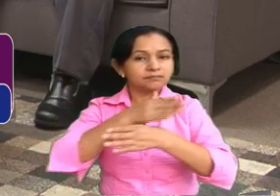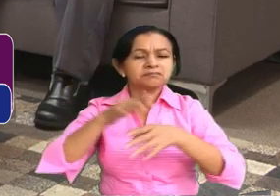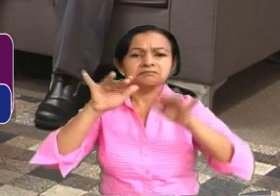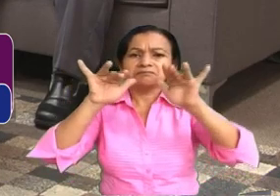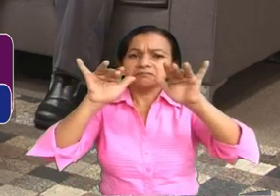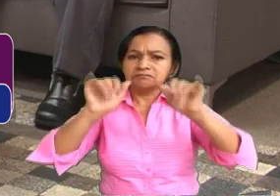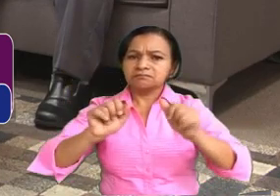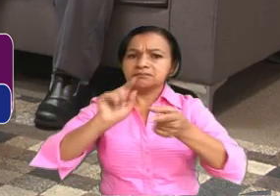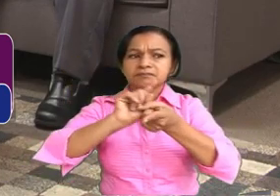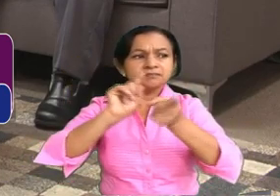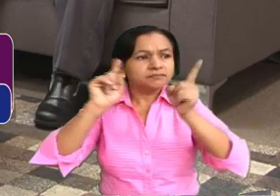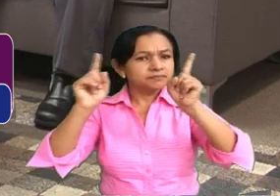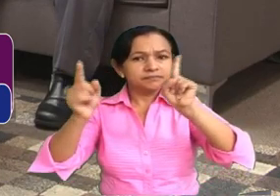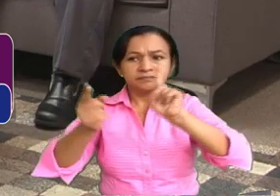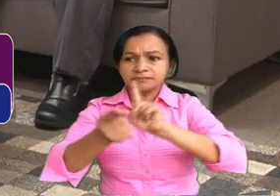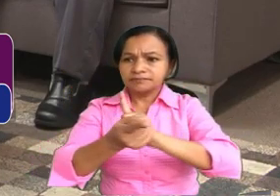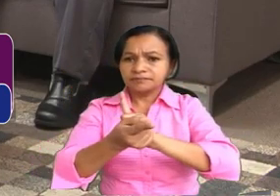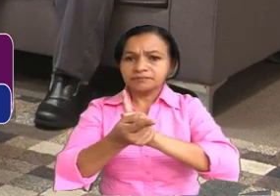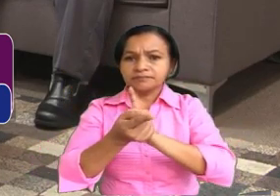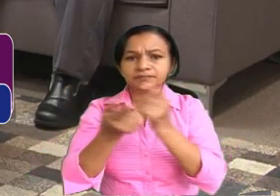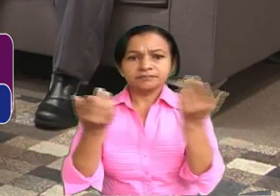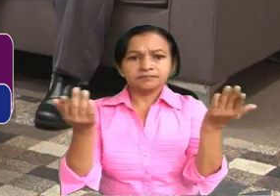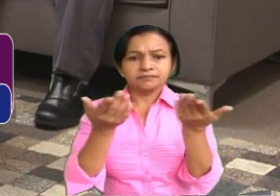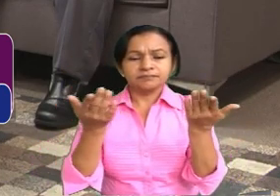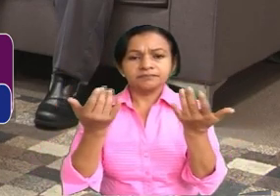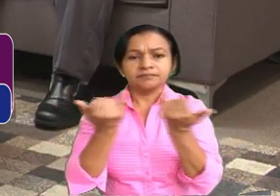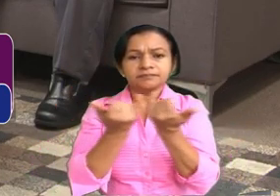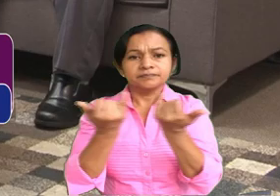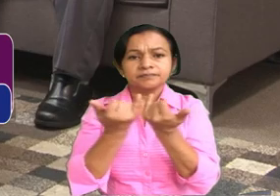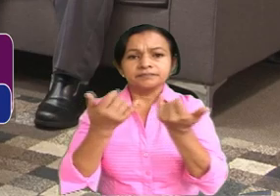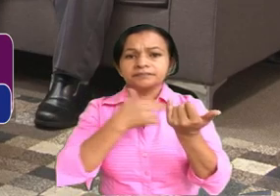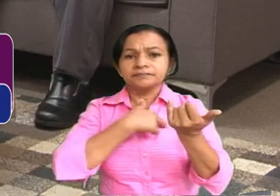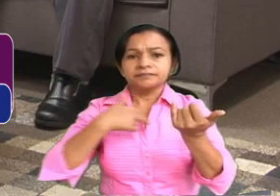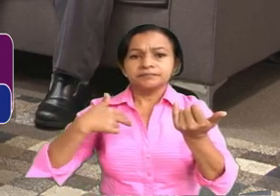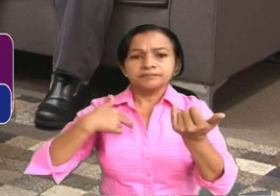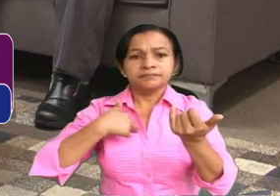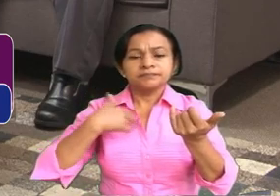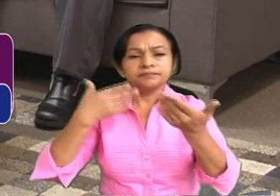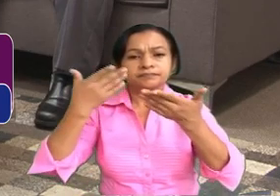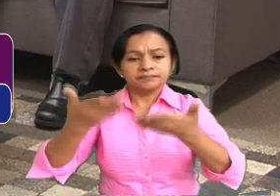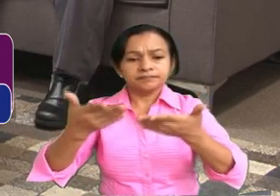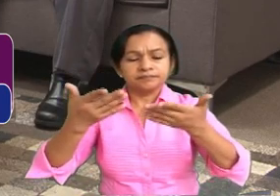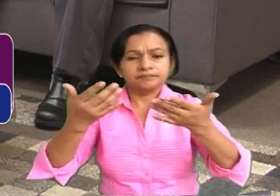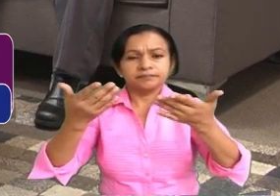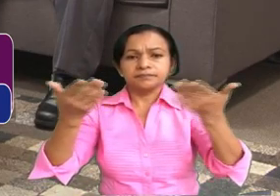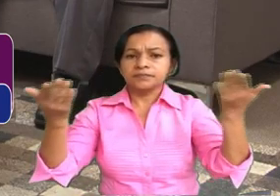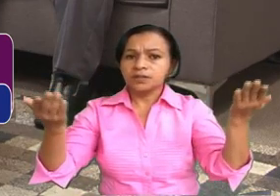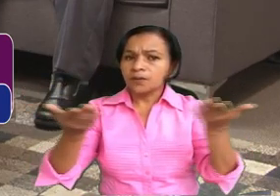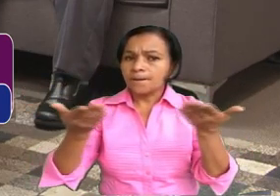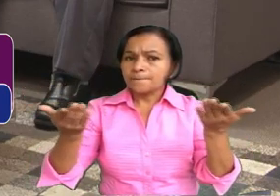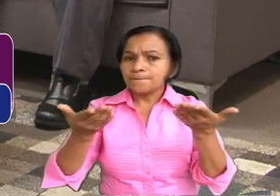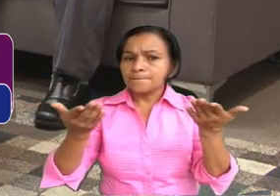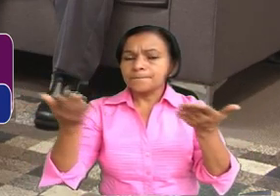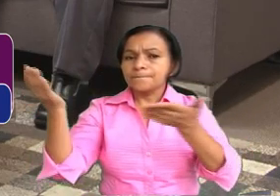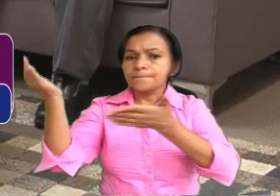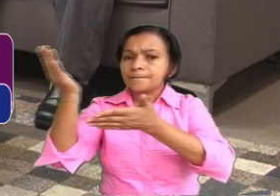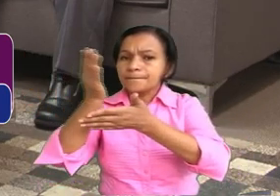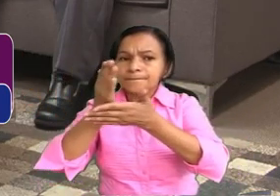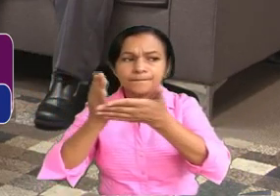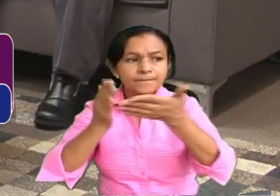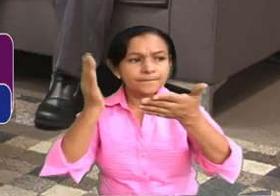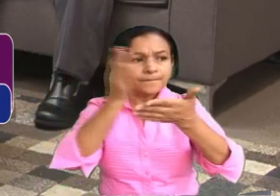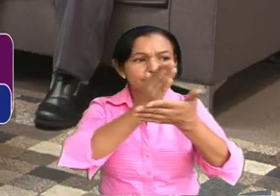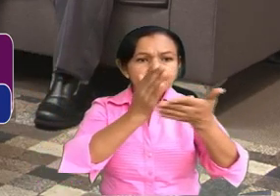superado. Y la discriminación también se da en el abandono de ciertos lugares.